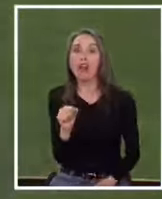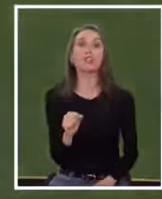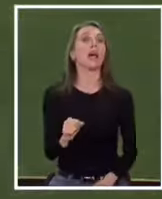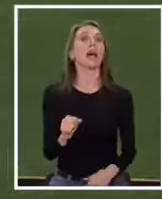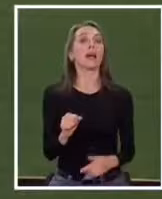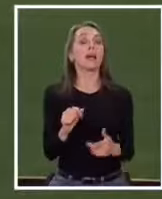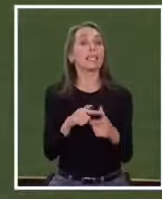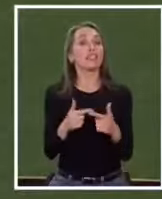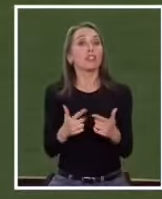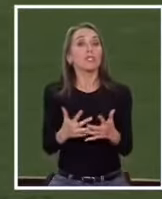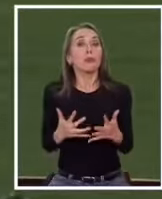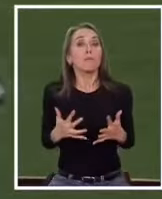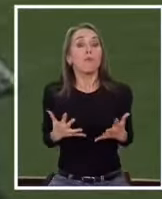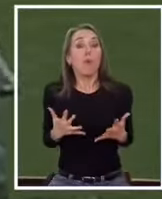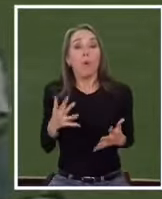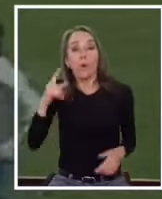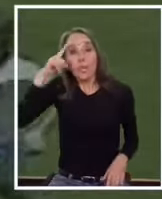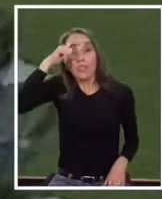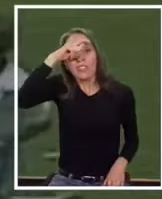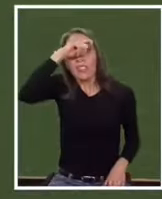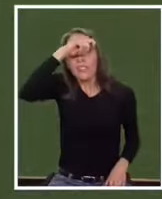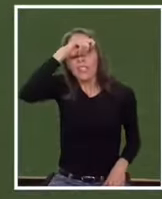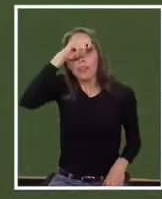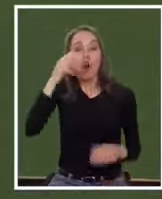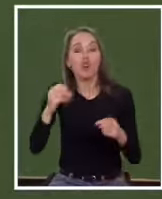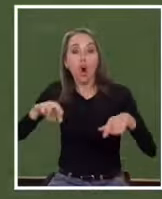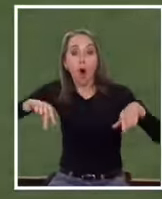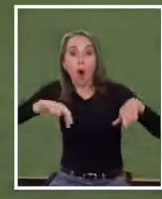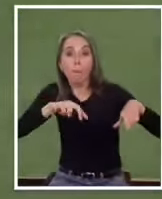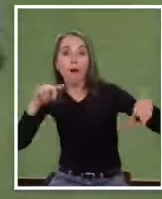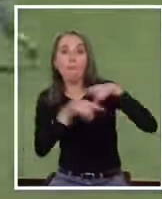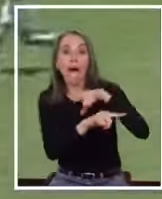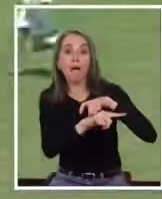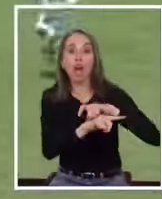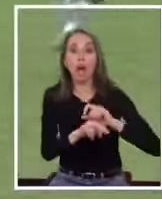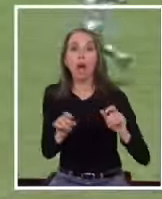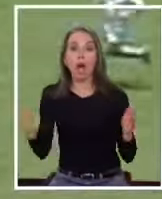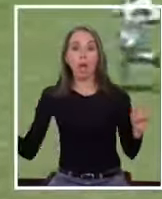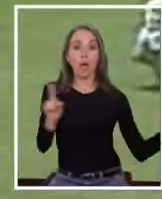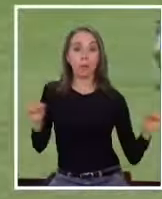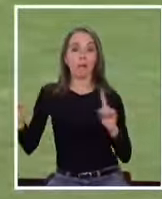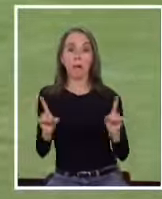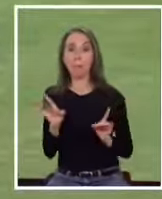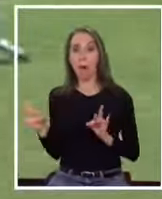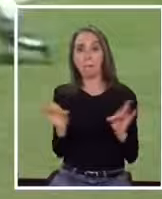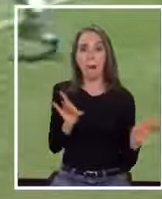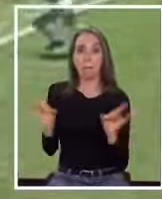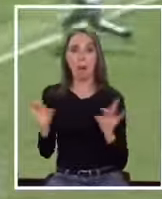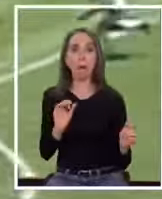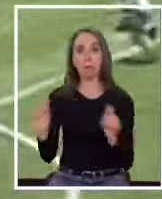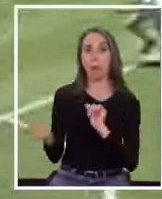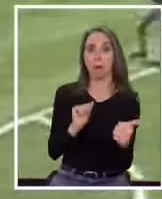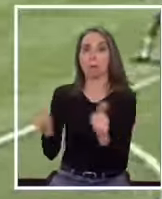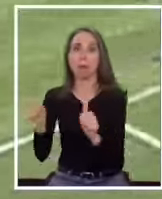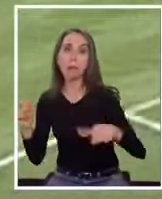Entonces tenía demasiadas dificultades para hacer ese gol y la superó toda. Argentina 2.